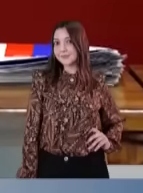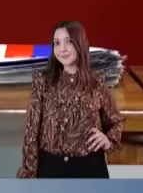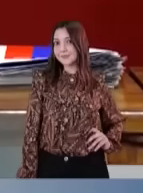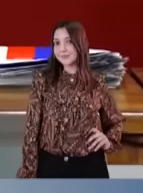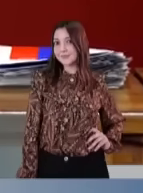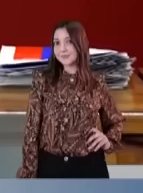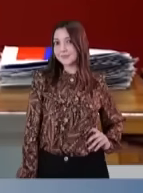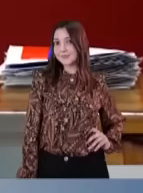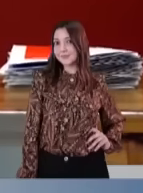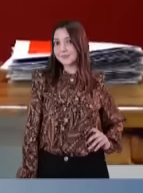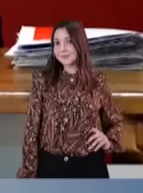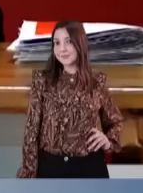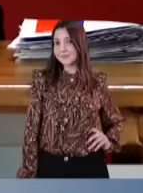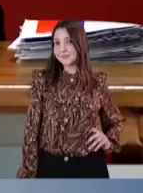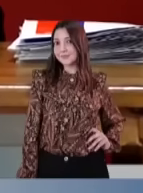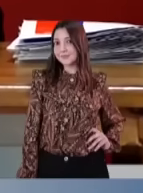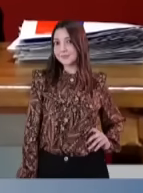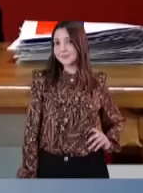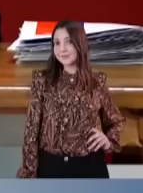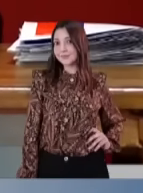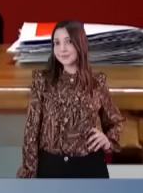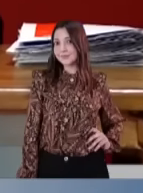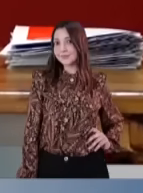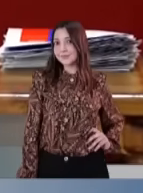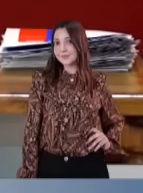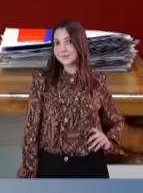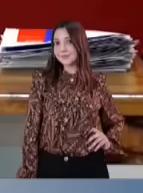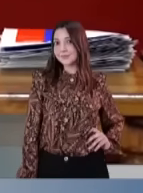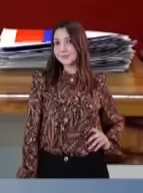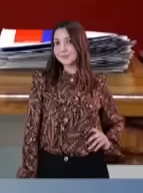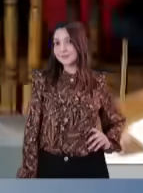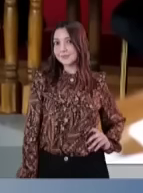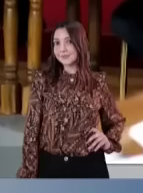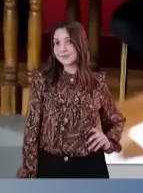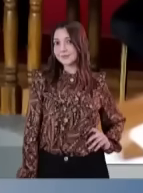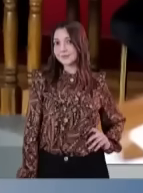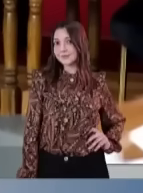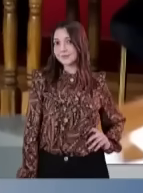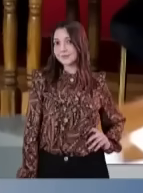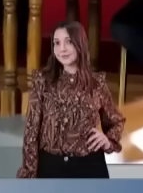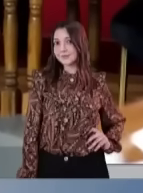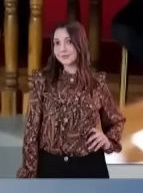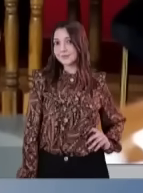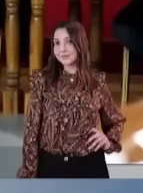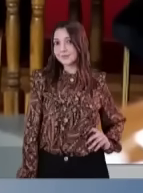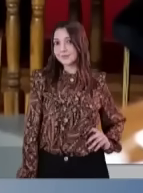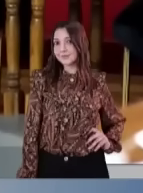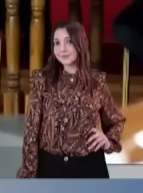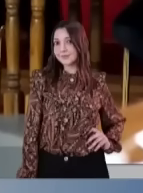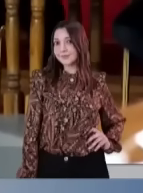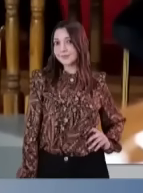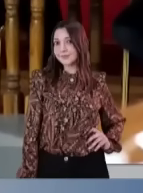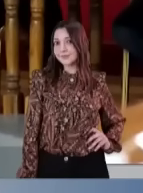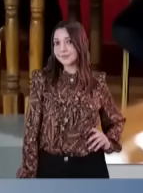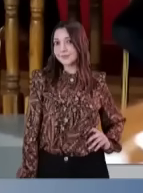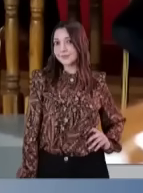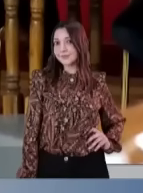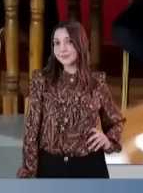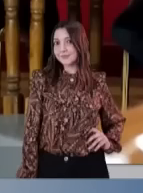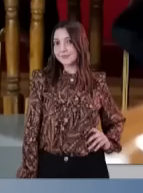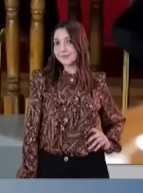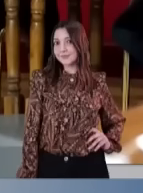¿Basta con la salida de un subsecretario? ¿Con todo lo que ha ocurrido? O sea, ¿los ministros no responden por eso, por la falta de